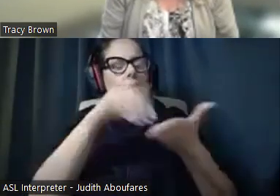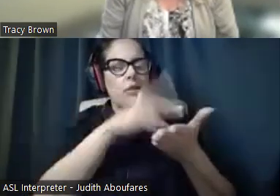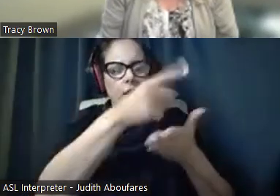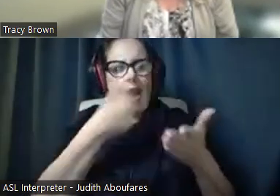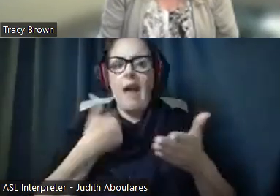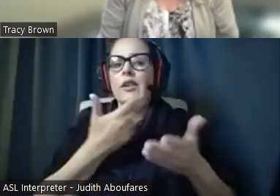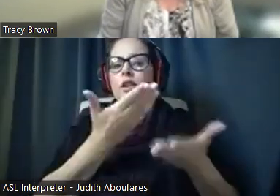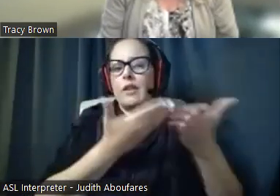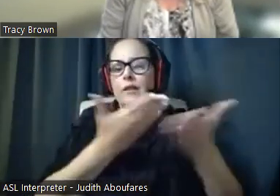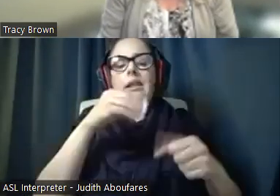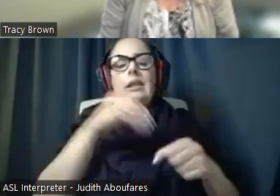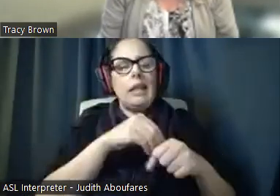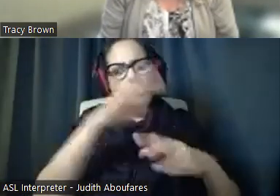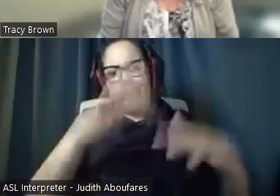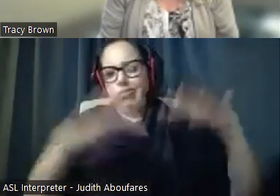de los servicios